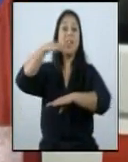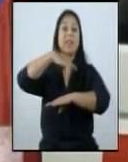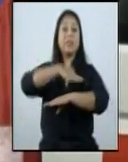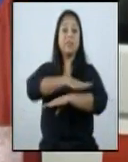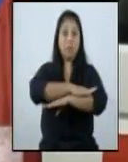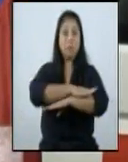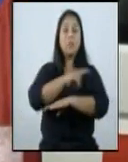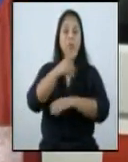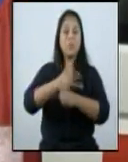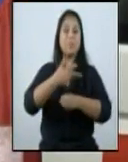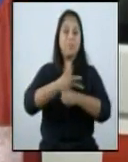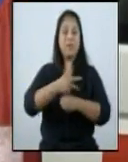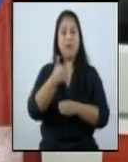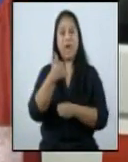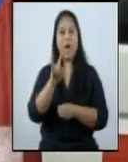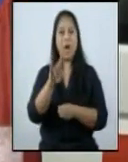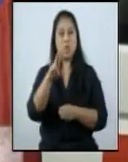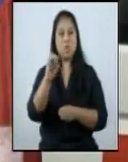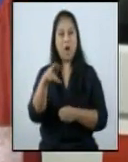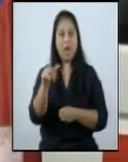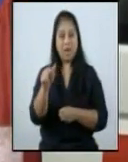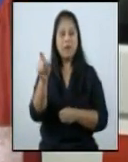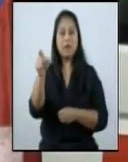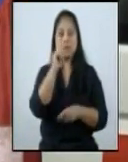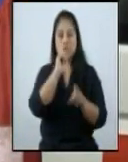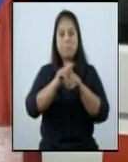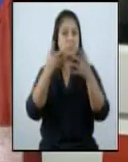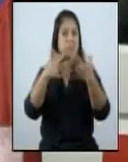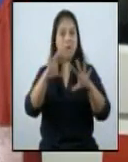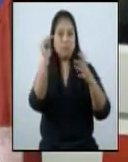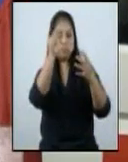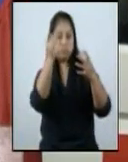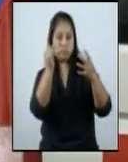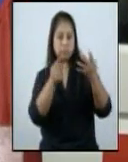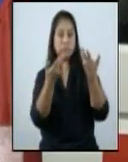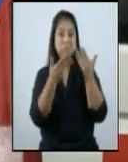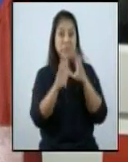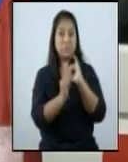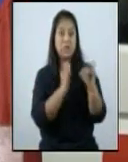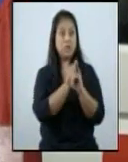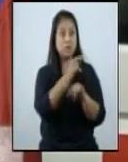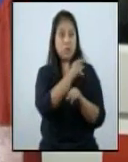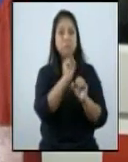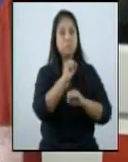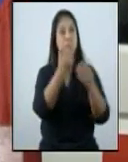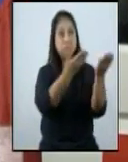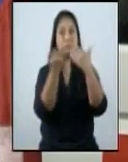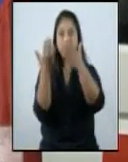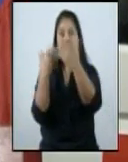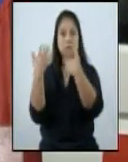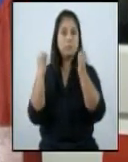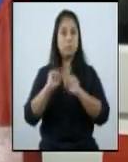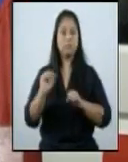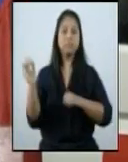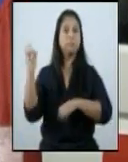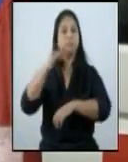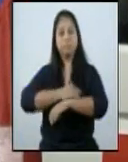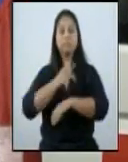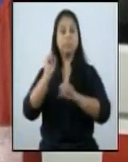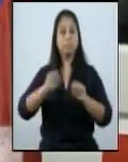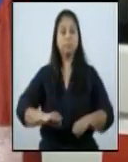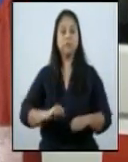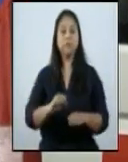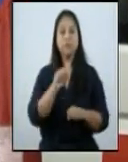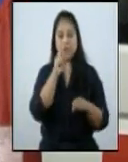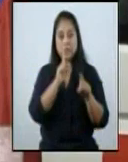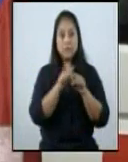habremos llenado y cumplido con todos los requisitos internacionales y un poco más para poder atender a cualquier persona que lo requiera, no